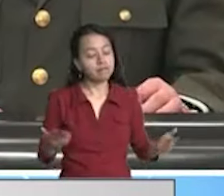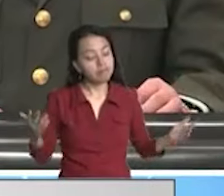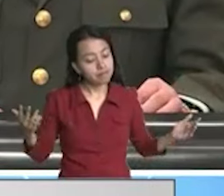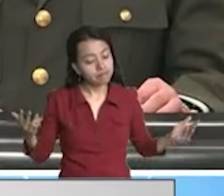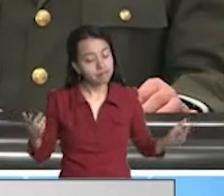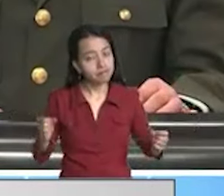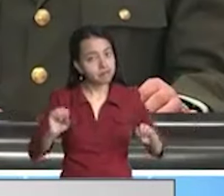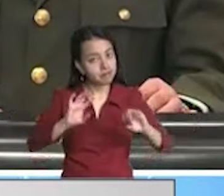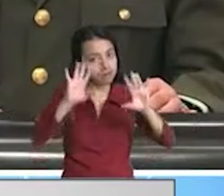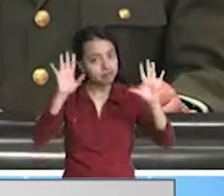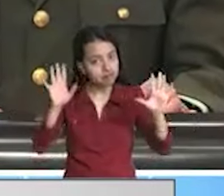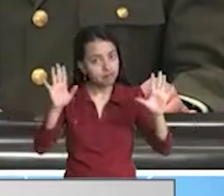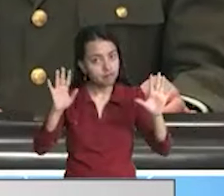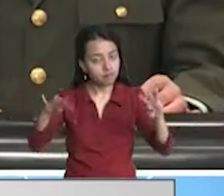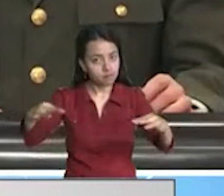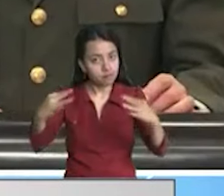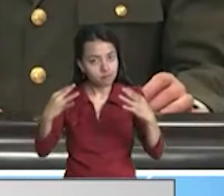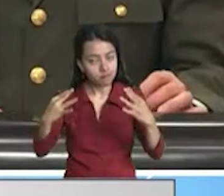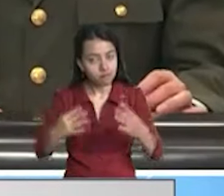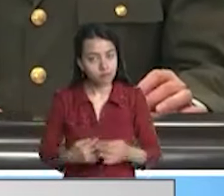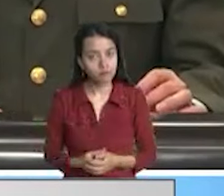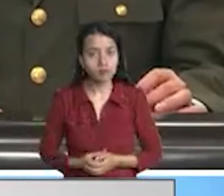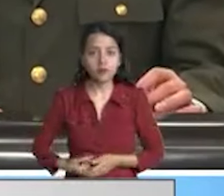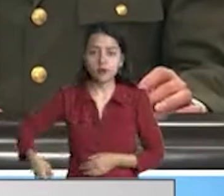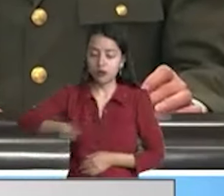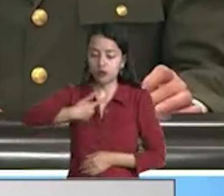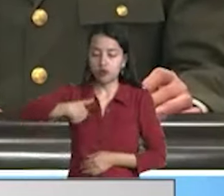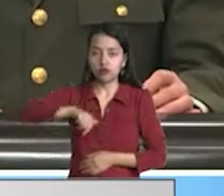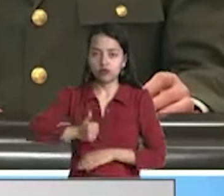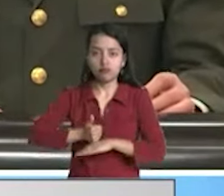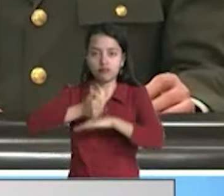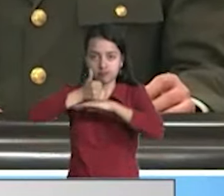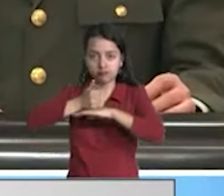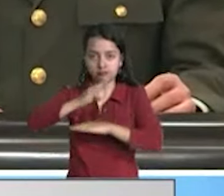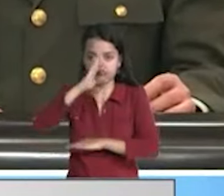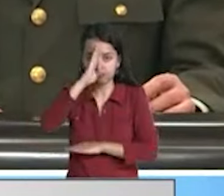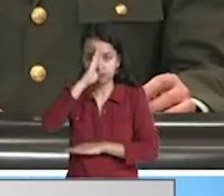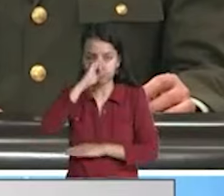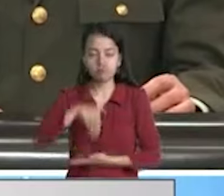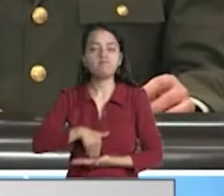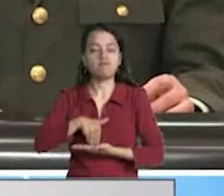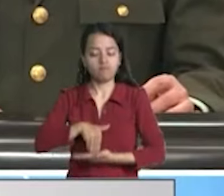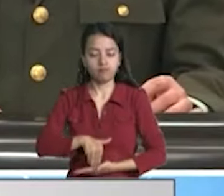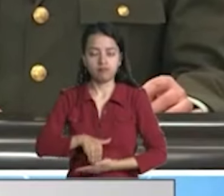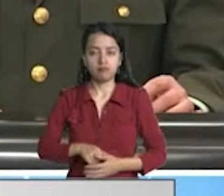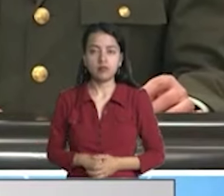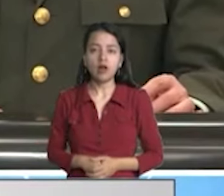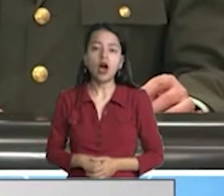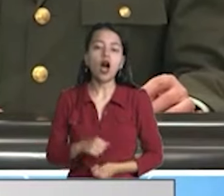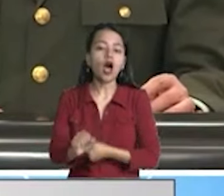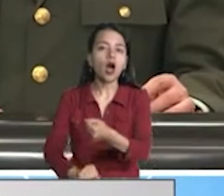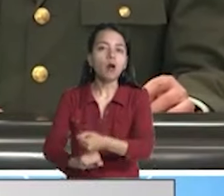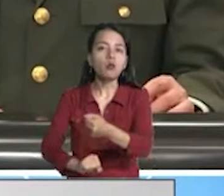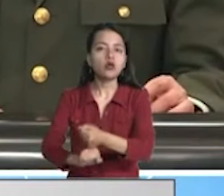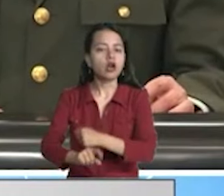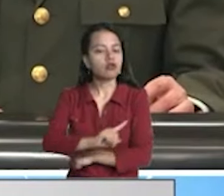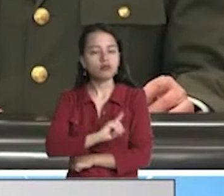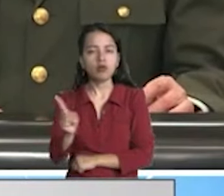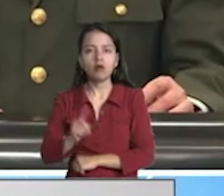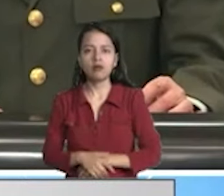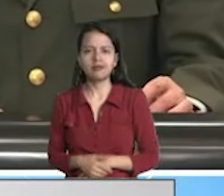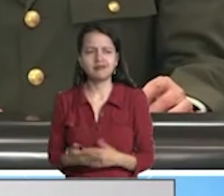claro, el país lo sabe, la posición del director general de la policía. Ningún policía puede transitar